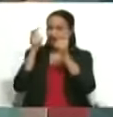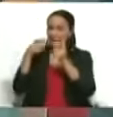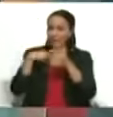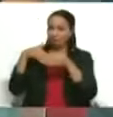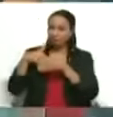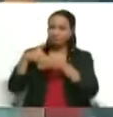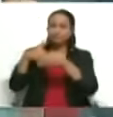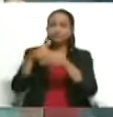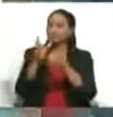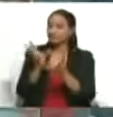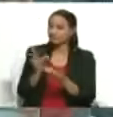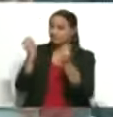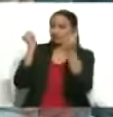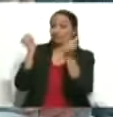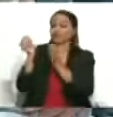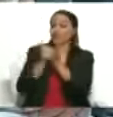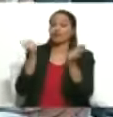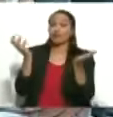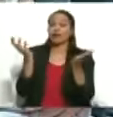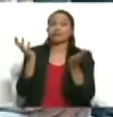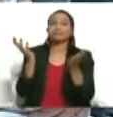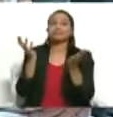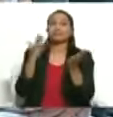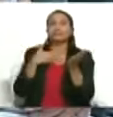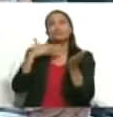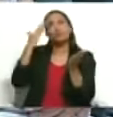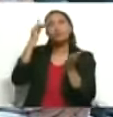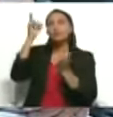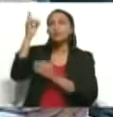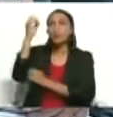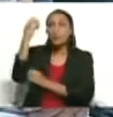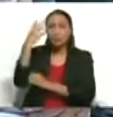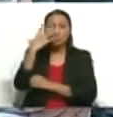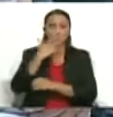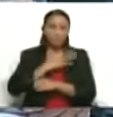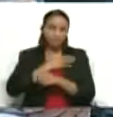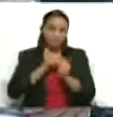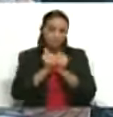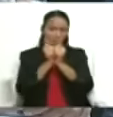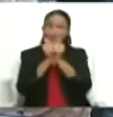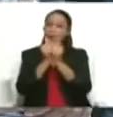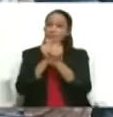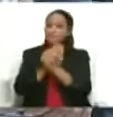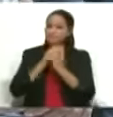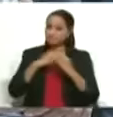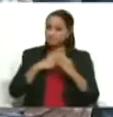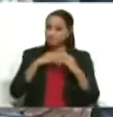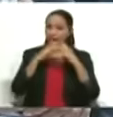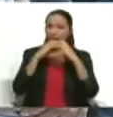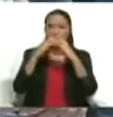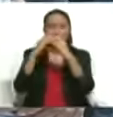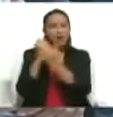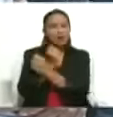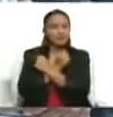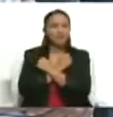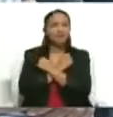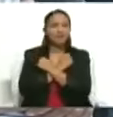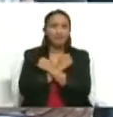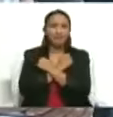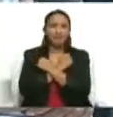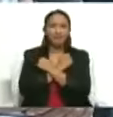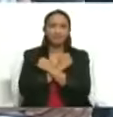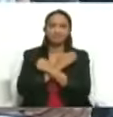está. Y aunque sé que tu luz me acompaña, que tu amor me acompaña, daría lo que fuese porque pudiese ser